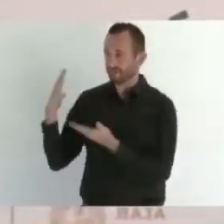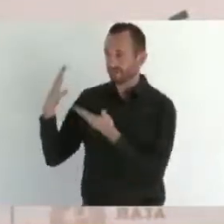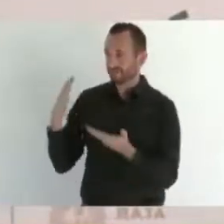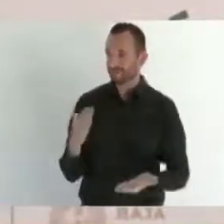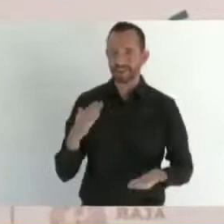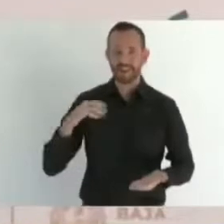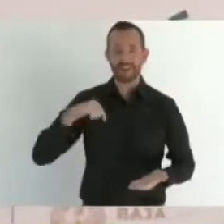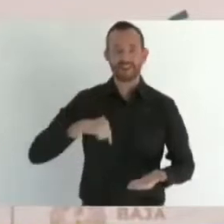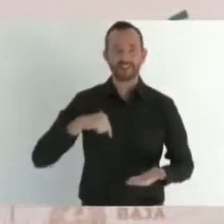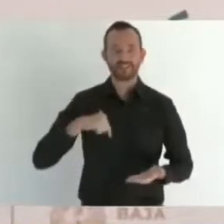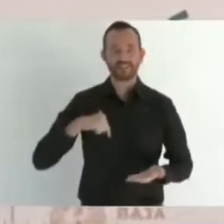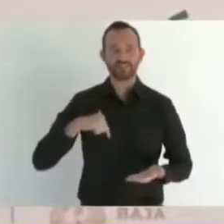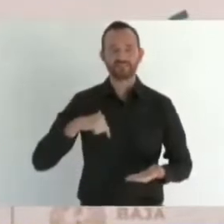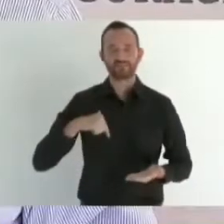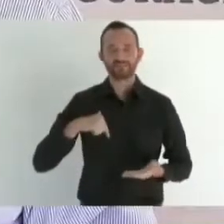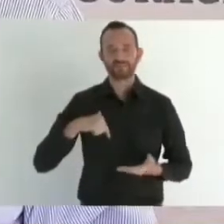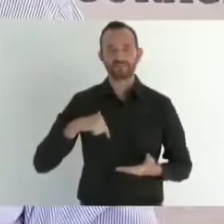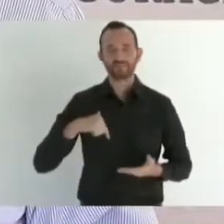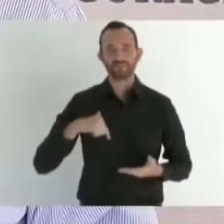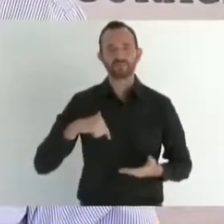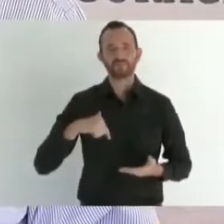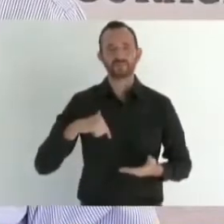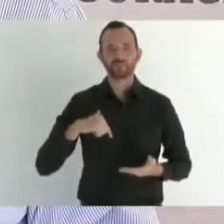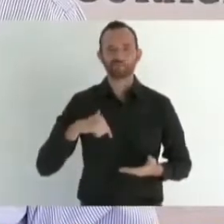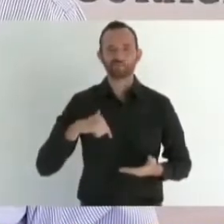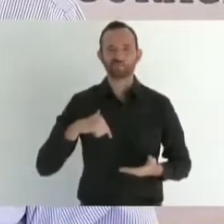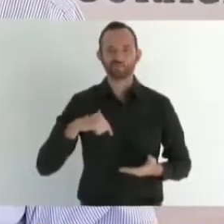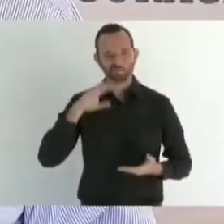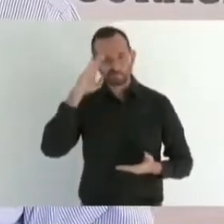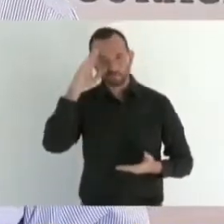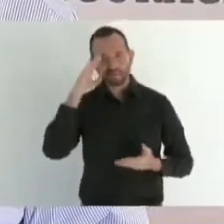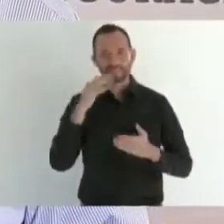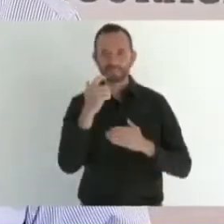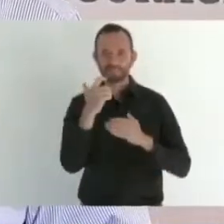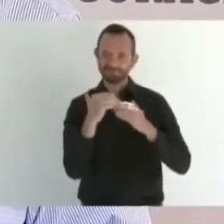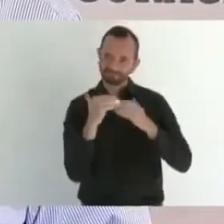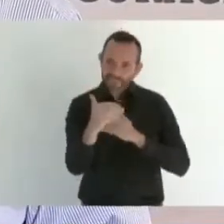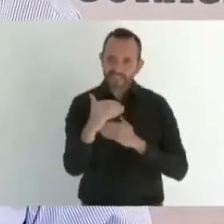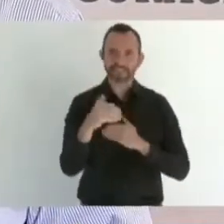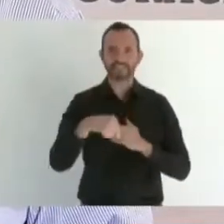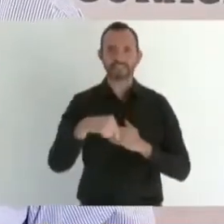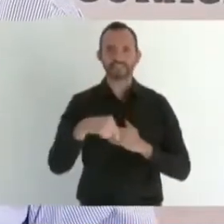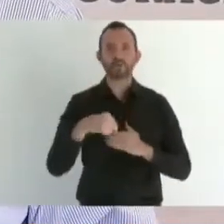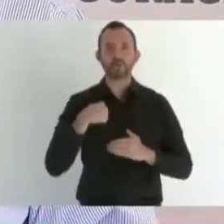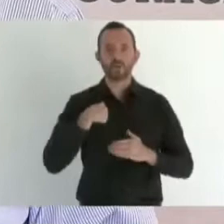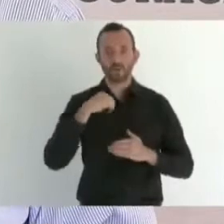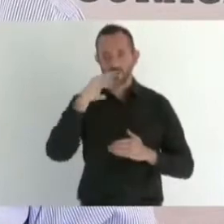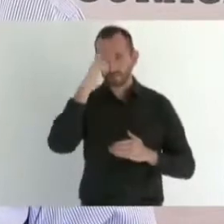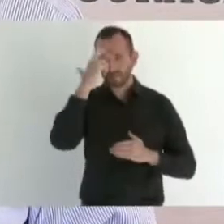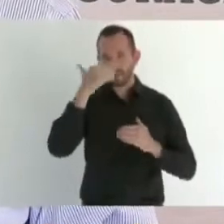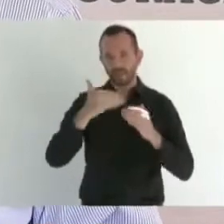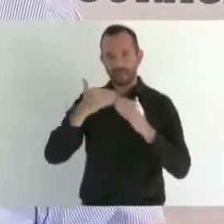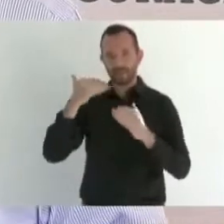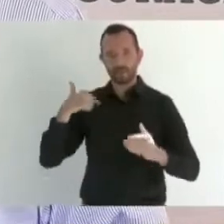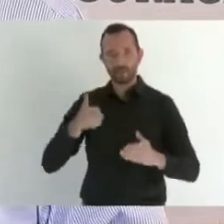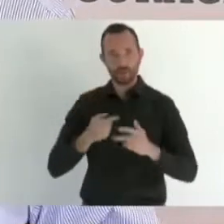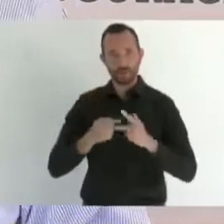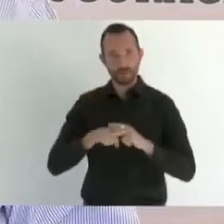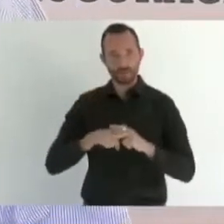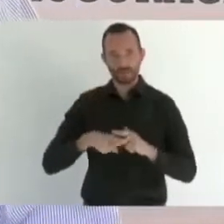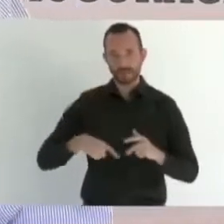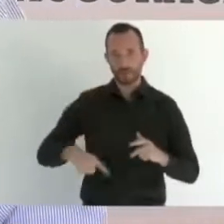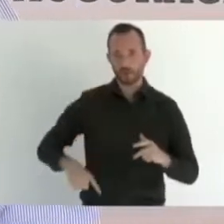aumentamos el salario mínimo eso no se sabe mucho porque